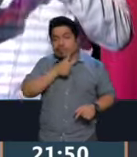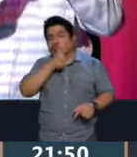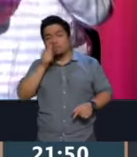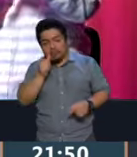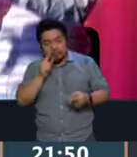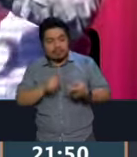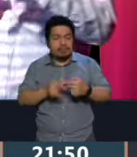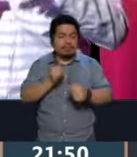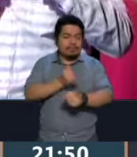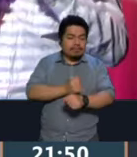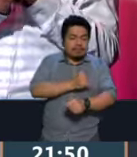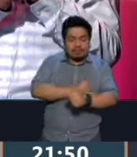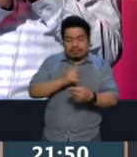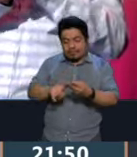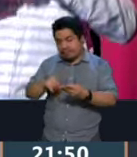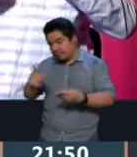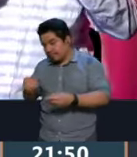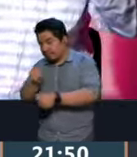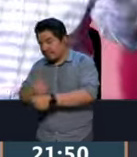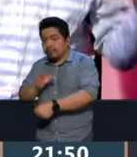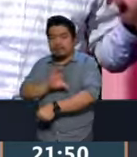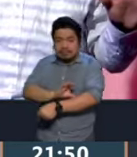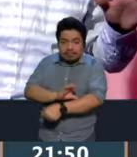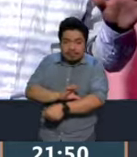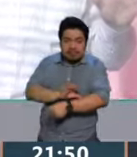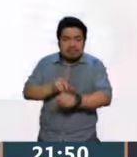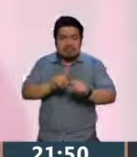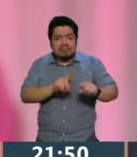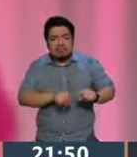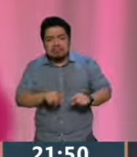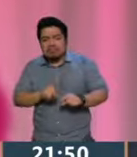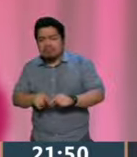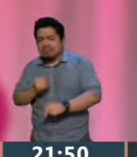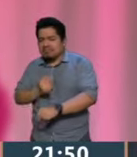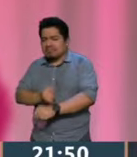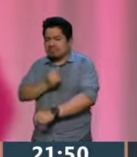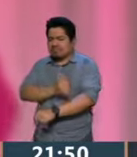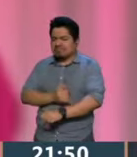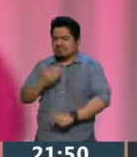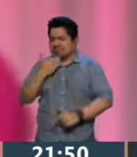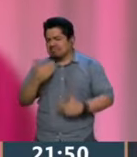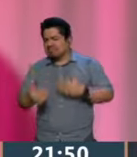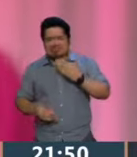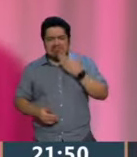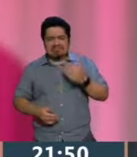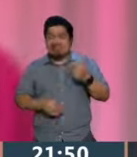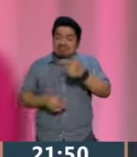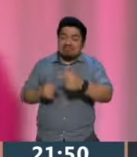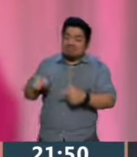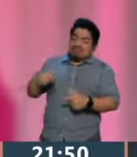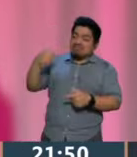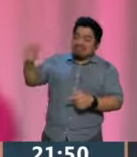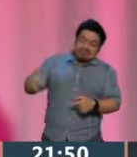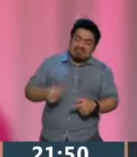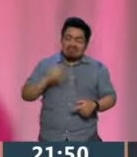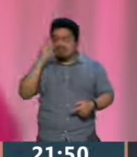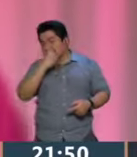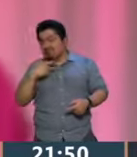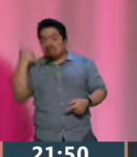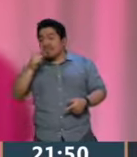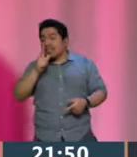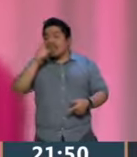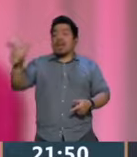parte es Iztapalapa y otra parte es Iztacalco. Y hablan maravillas de Iztapalapa, ¿no? Dicen, es que te cruzas allá y está todo